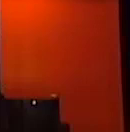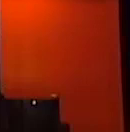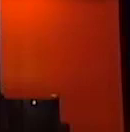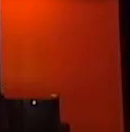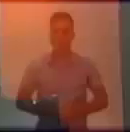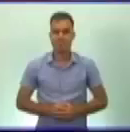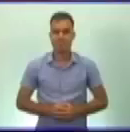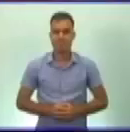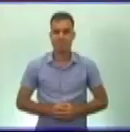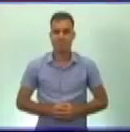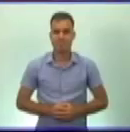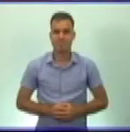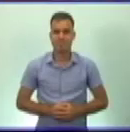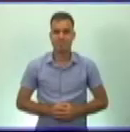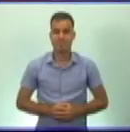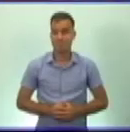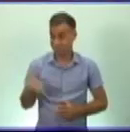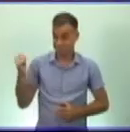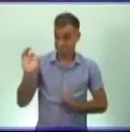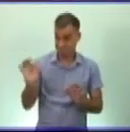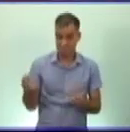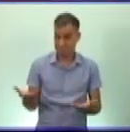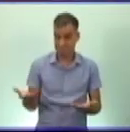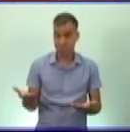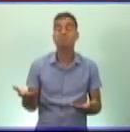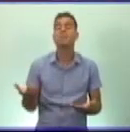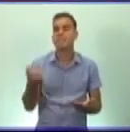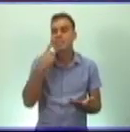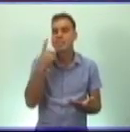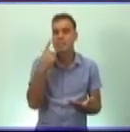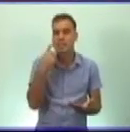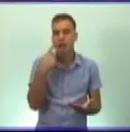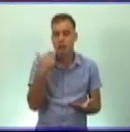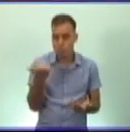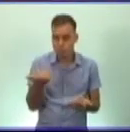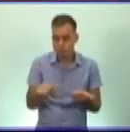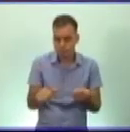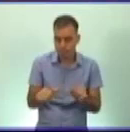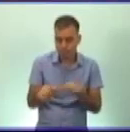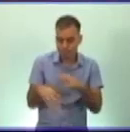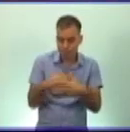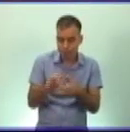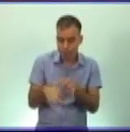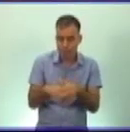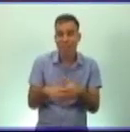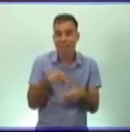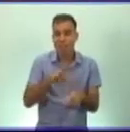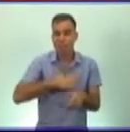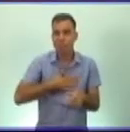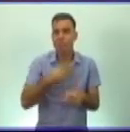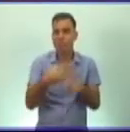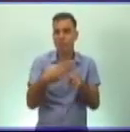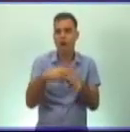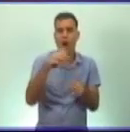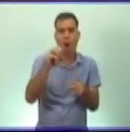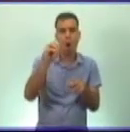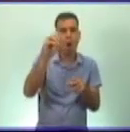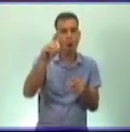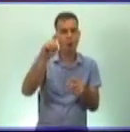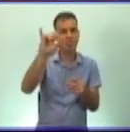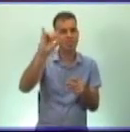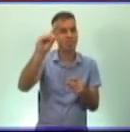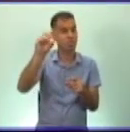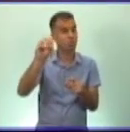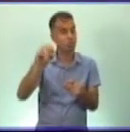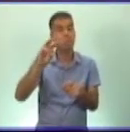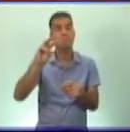Este ejemplo que acabamos de observar evidencia la reacción de obtención de un óxido metálico. Ya nosotros hemos hablado de la obtención